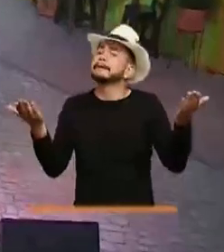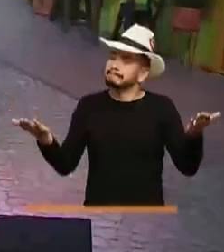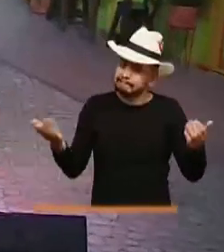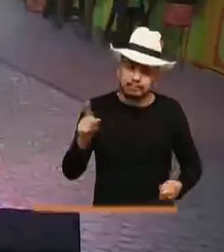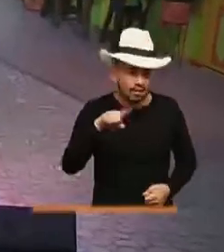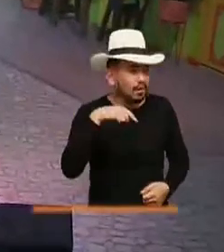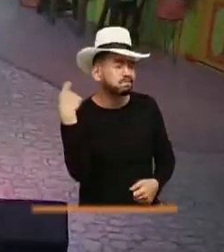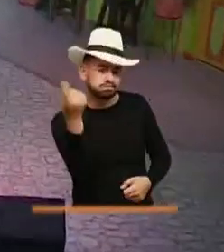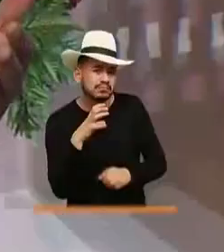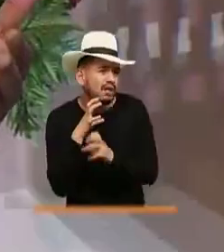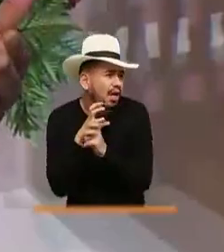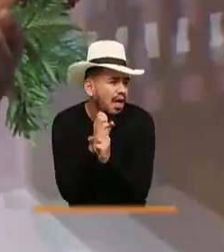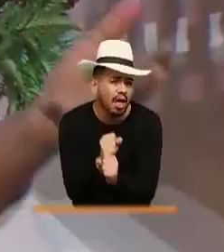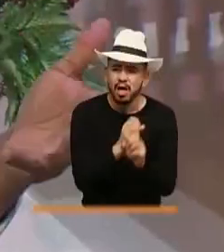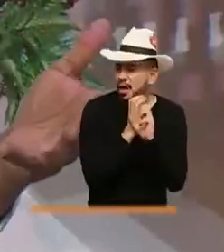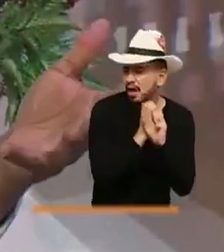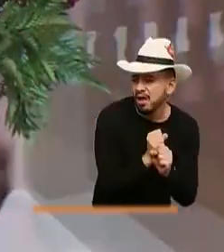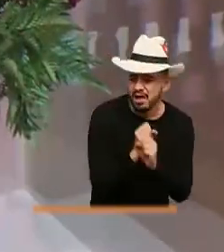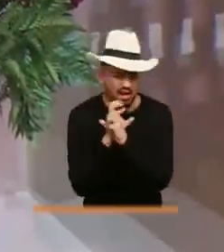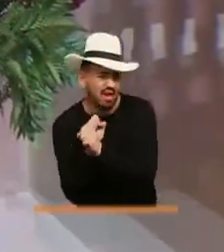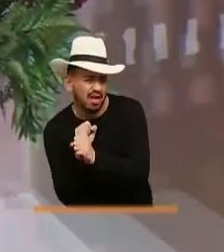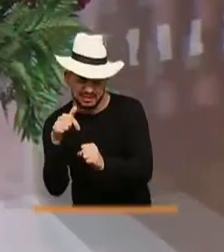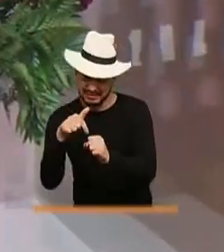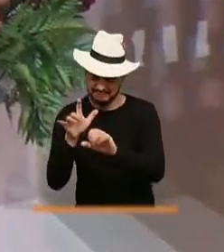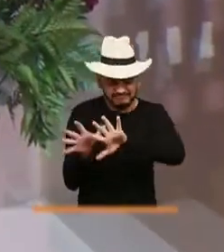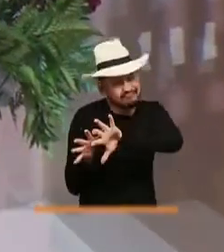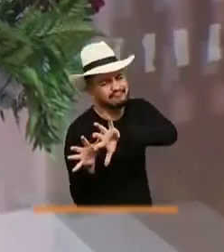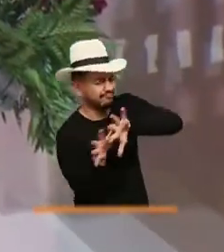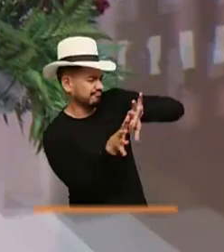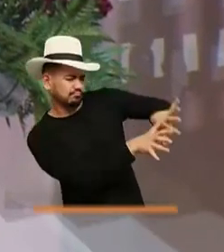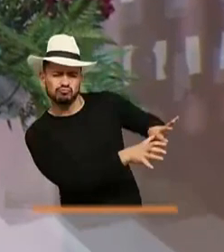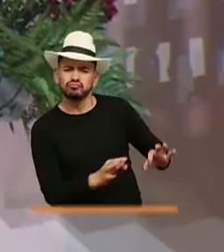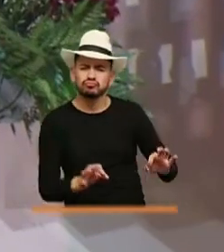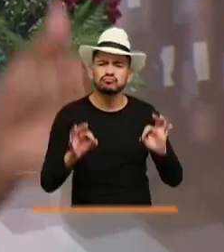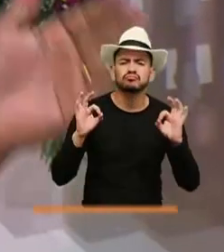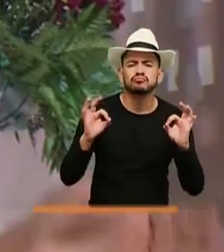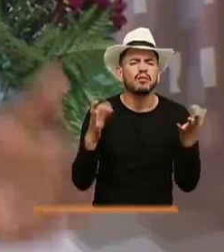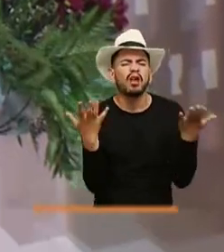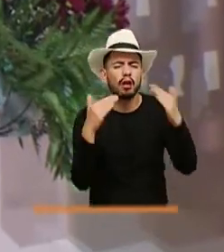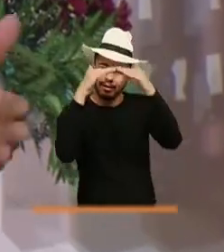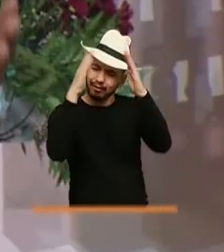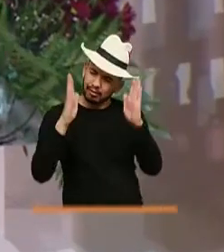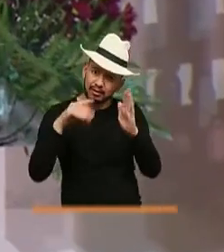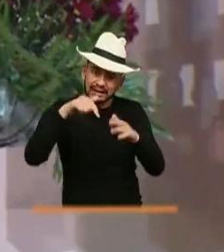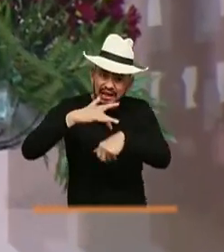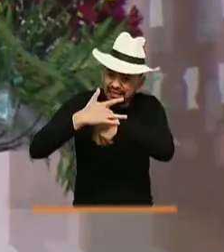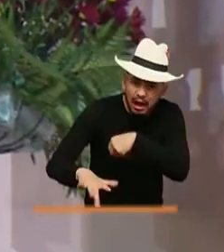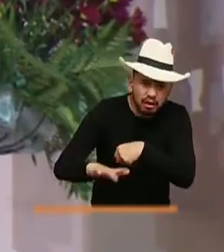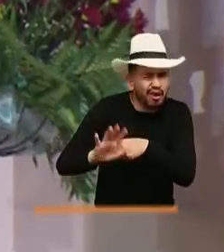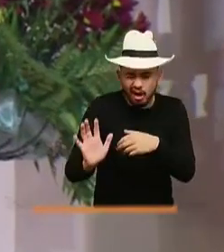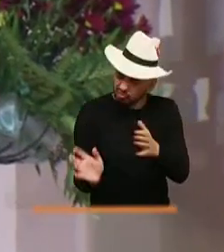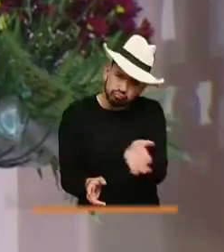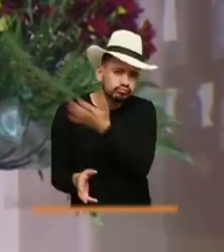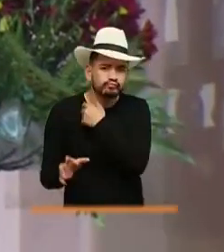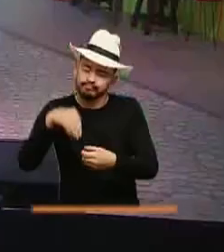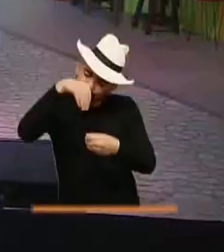vicios, este ejemplo se enlaza. Llegué tarde a su hogar, es mejor quedarse